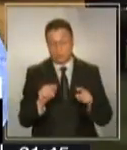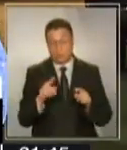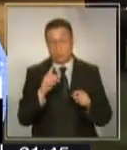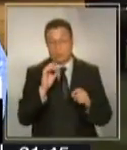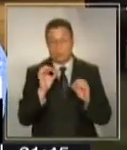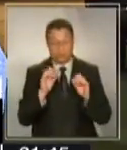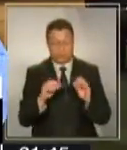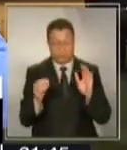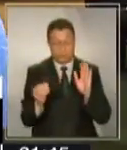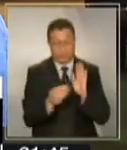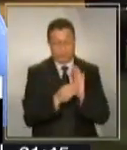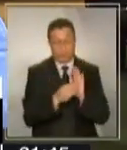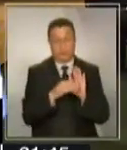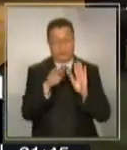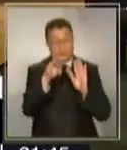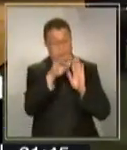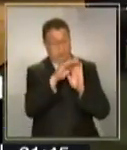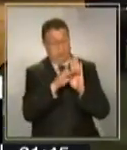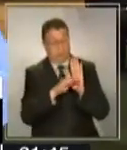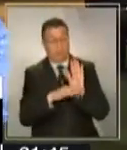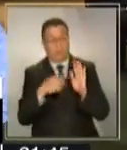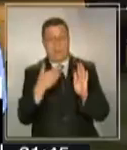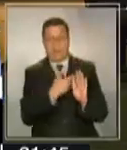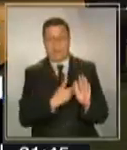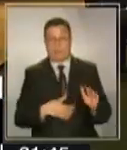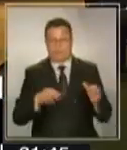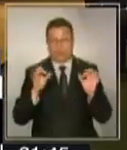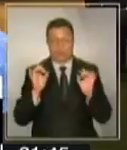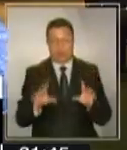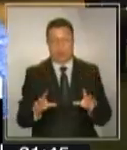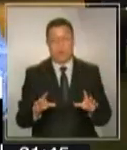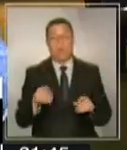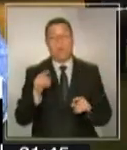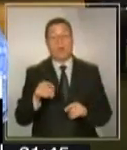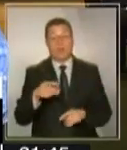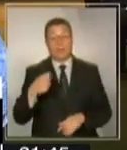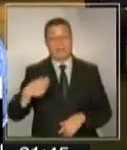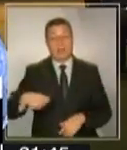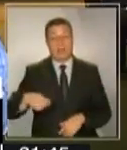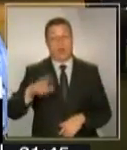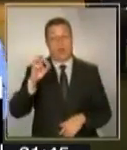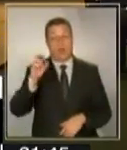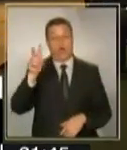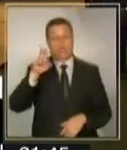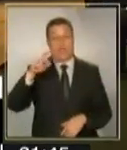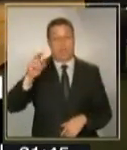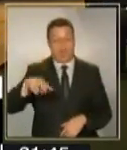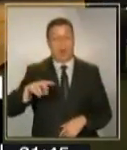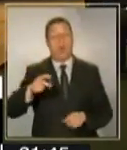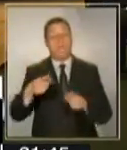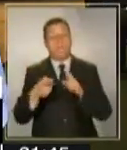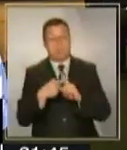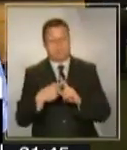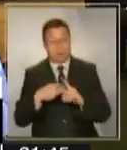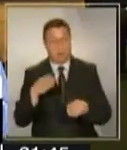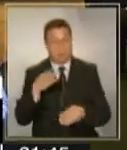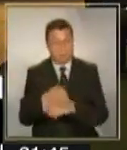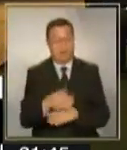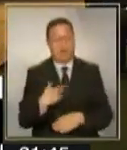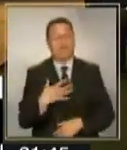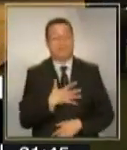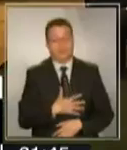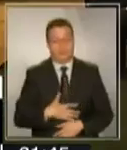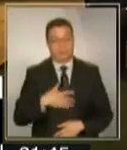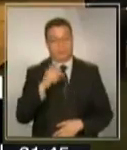señalado en el itinerario presidencial. Yo me alegro mucho que el senador Sandón haya accedido a participar de esa primaria, que el diputado